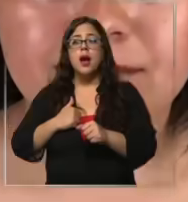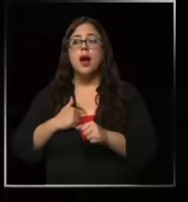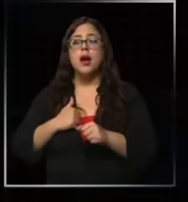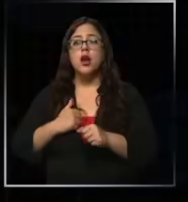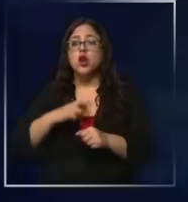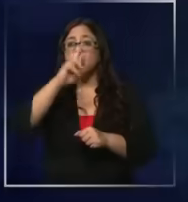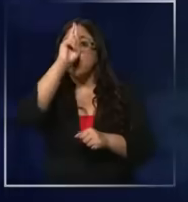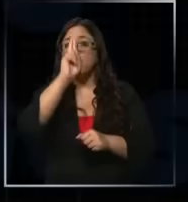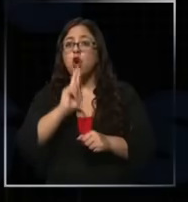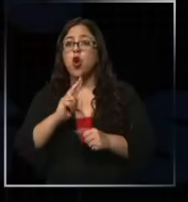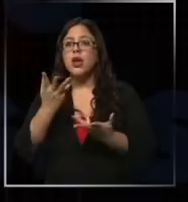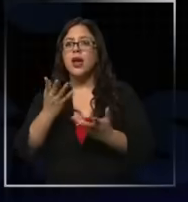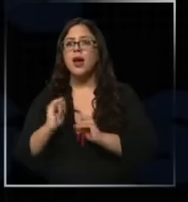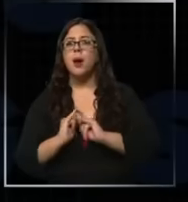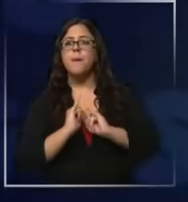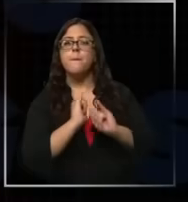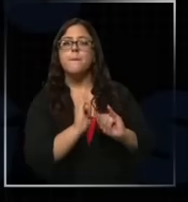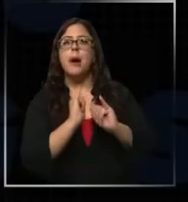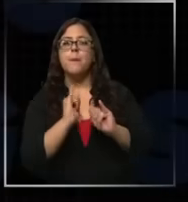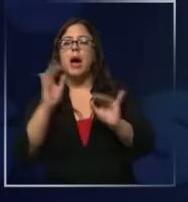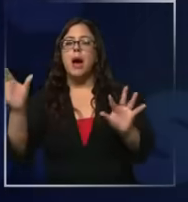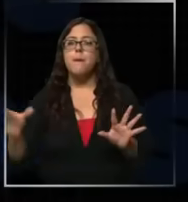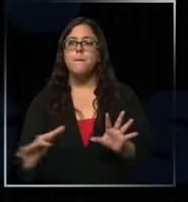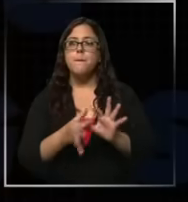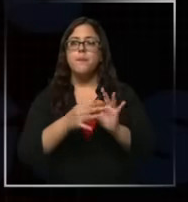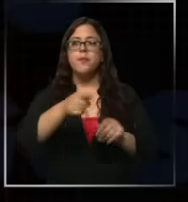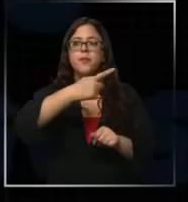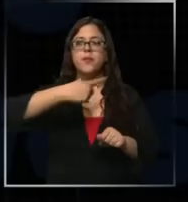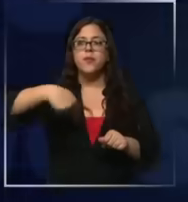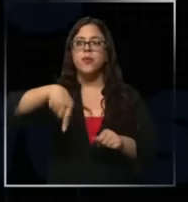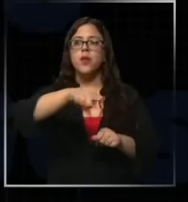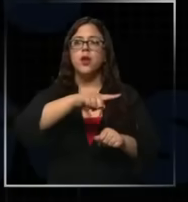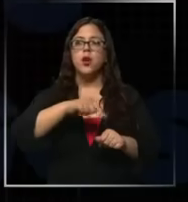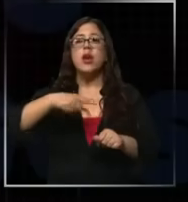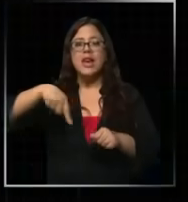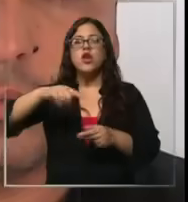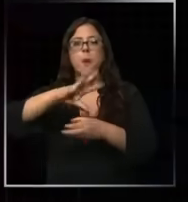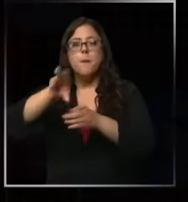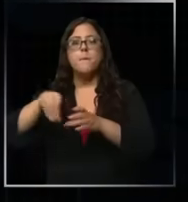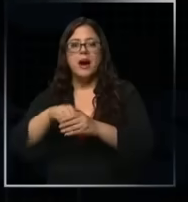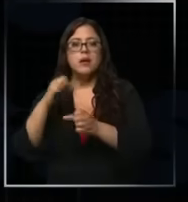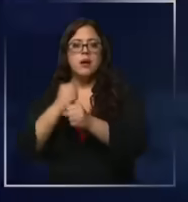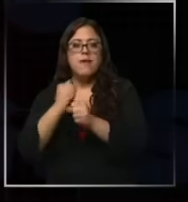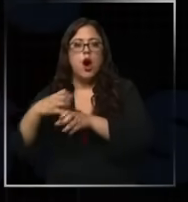menor de entregar la información y estar coludidos con ellos que pertenecían a este supermercado.